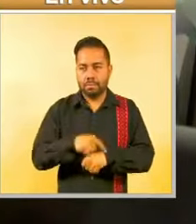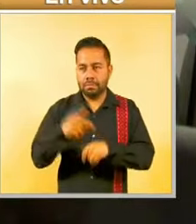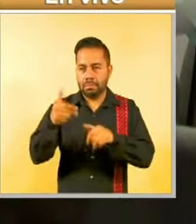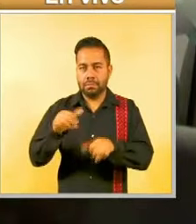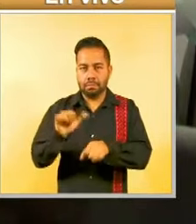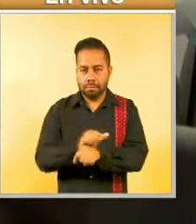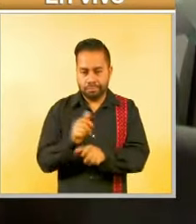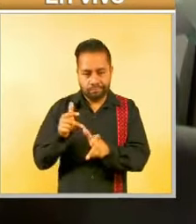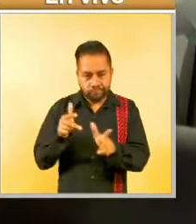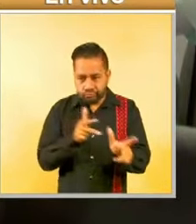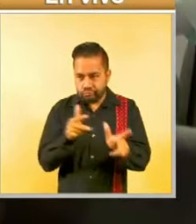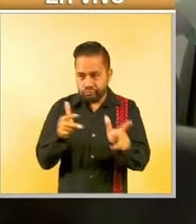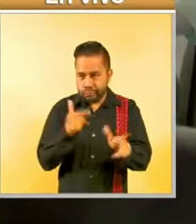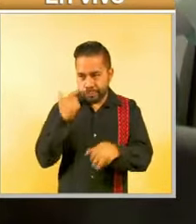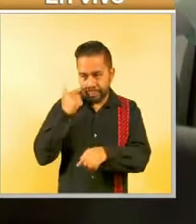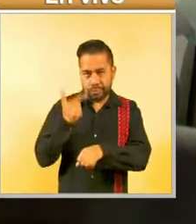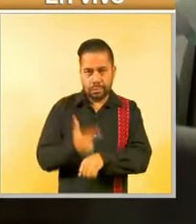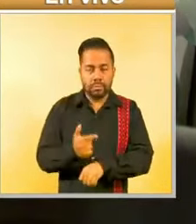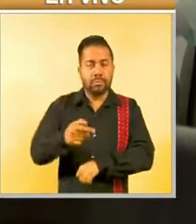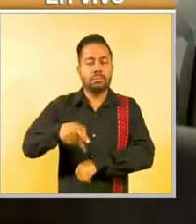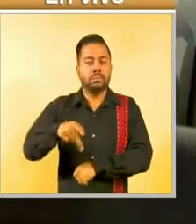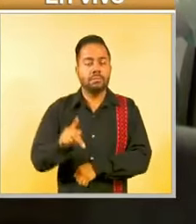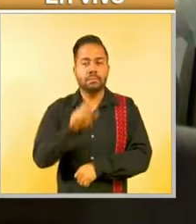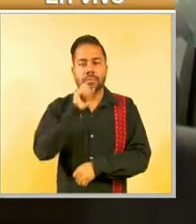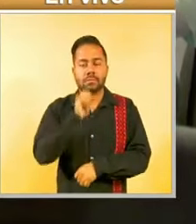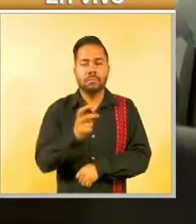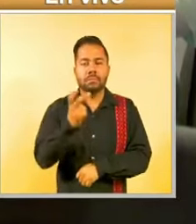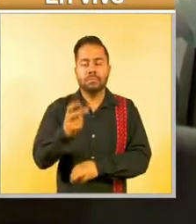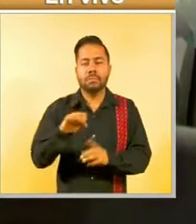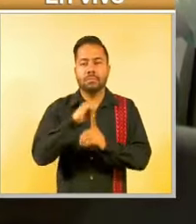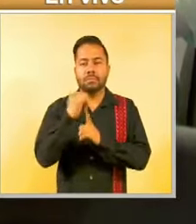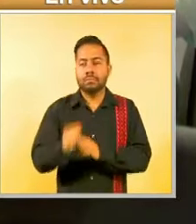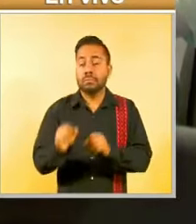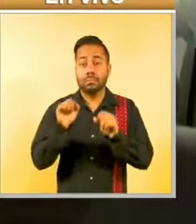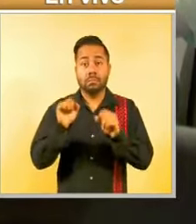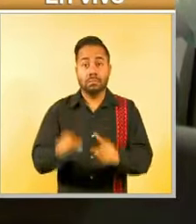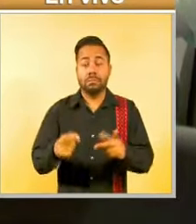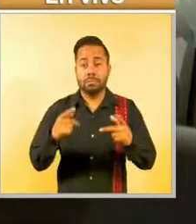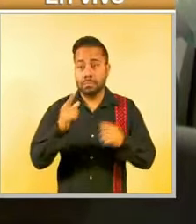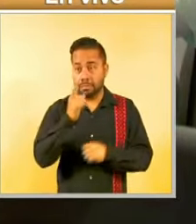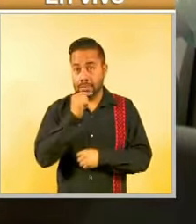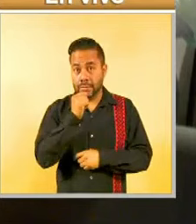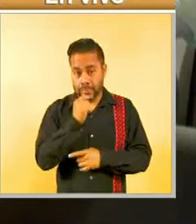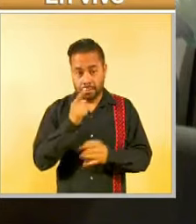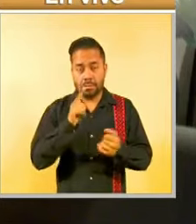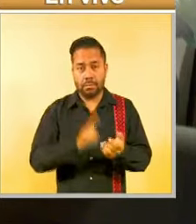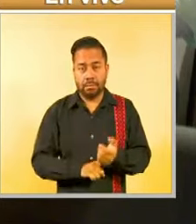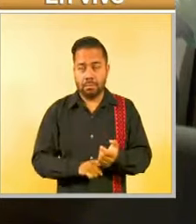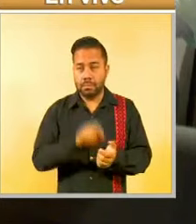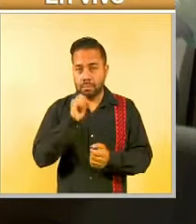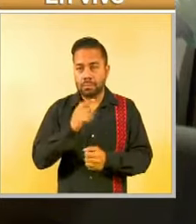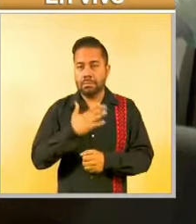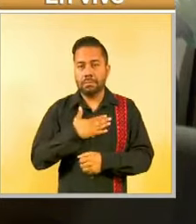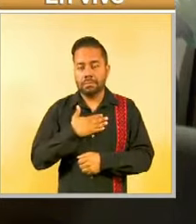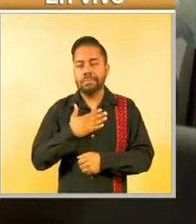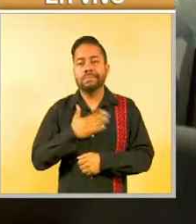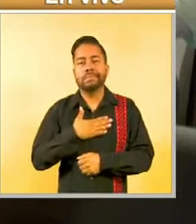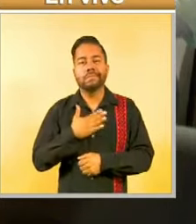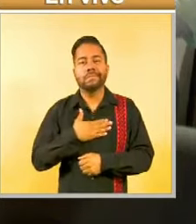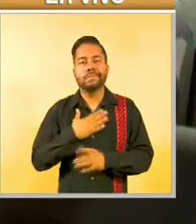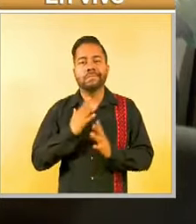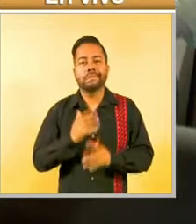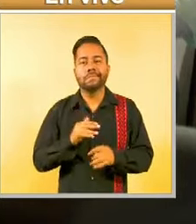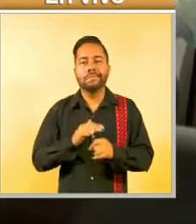camionetas y todo el rollo pero era también una situación de los mismos cadores incluso a su servidor le hacían